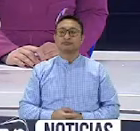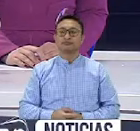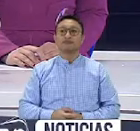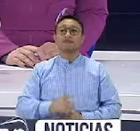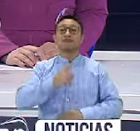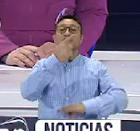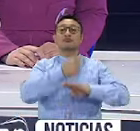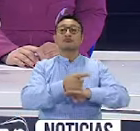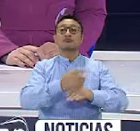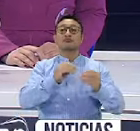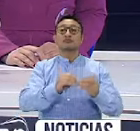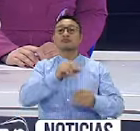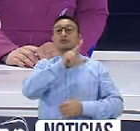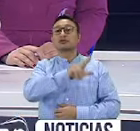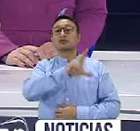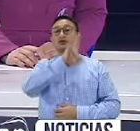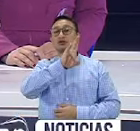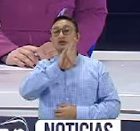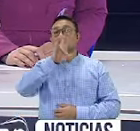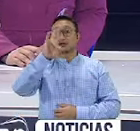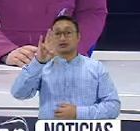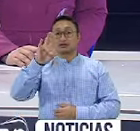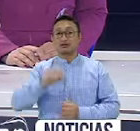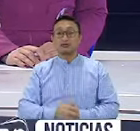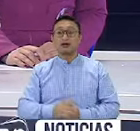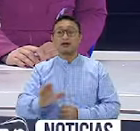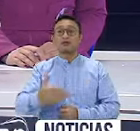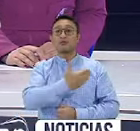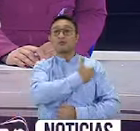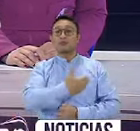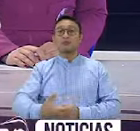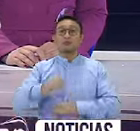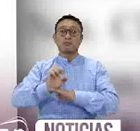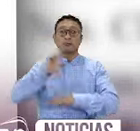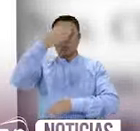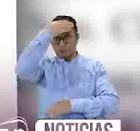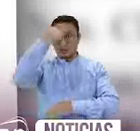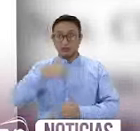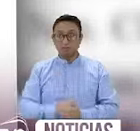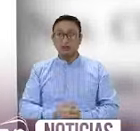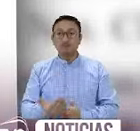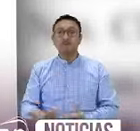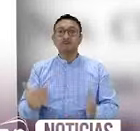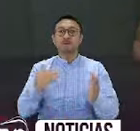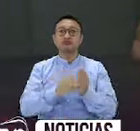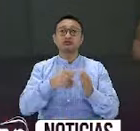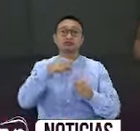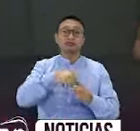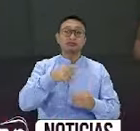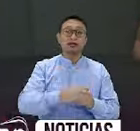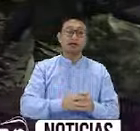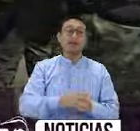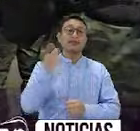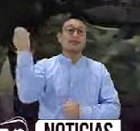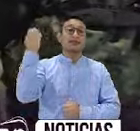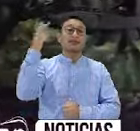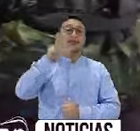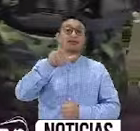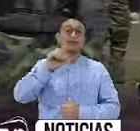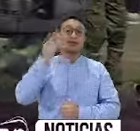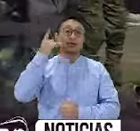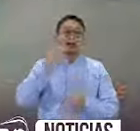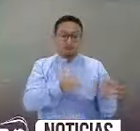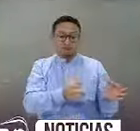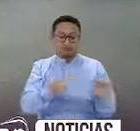an el decreto número 377 el presidente Daniel Novoa renovó la declaratoria del Estado decepción por 30 días